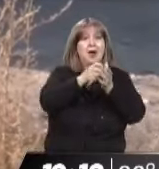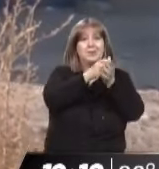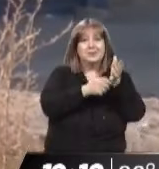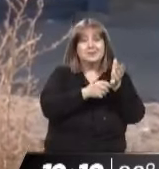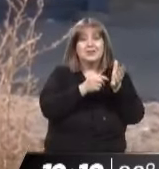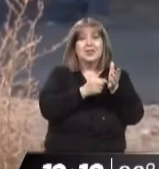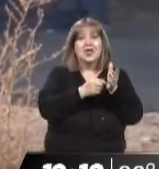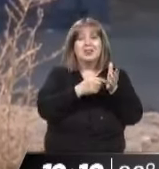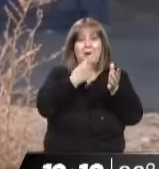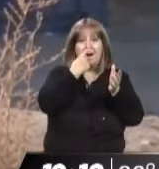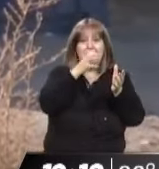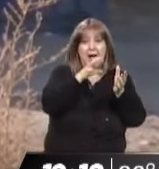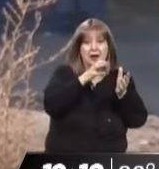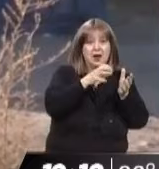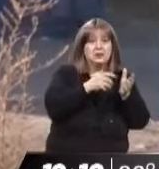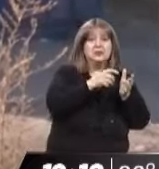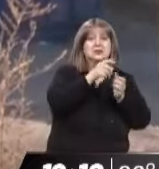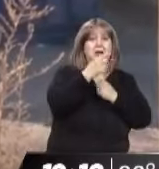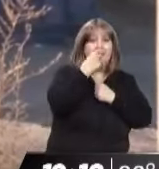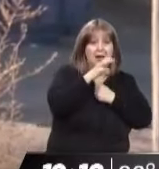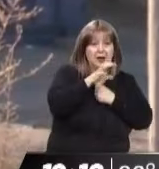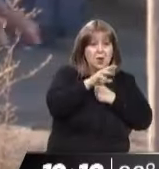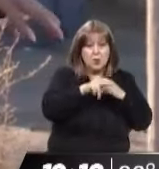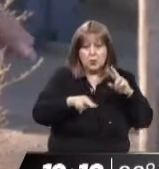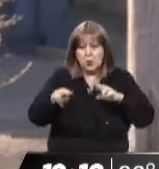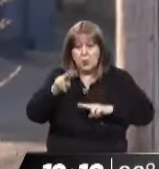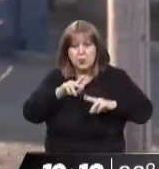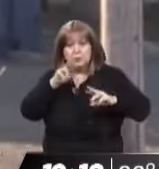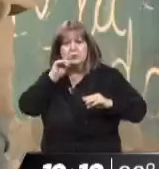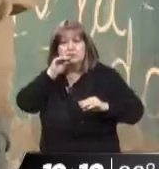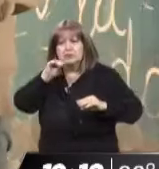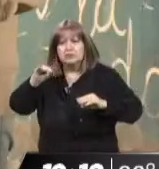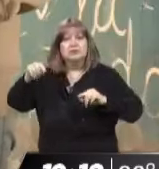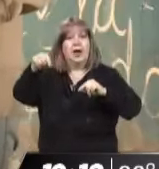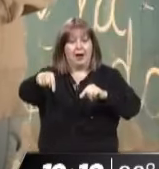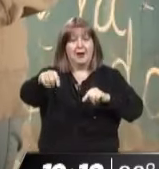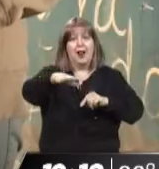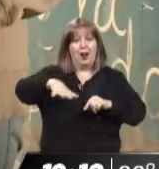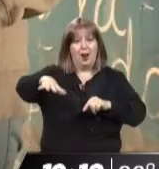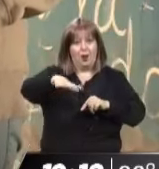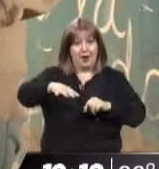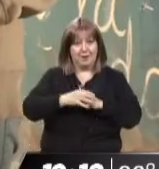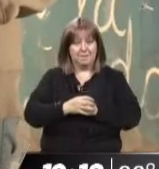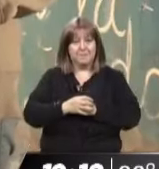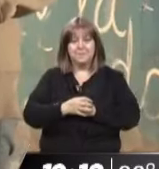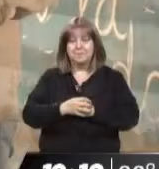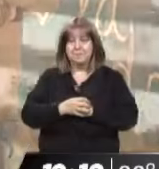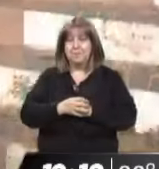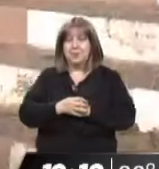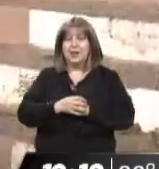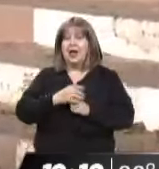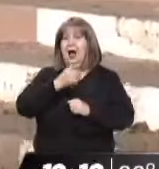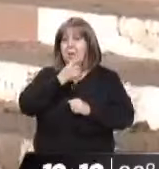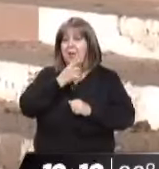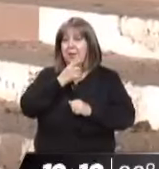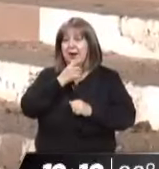ayuda de los perros de búsqueda de personas, marcaron este sitio. Y que la desaparecieron